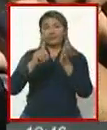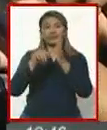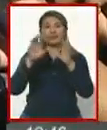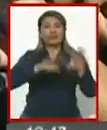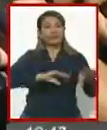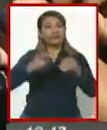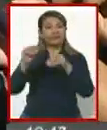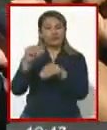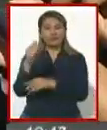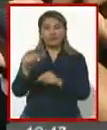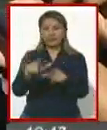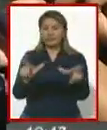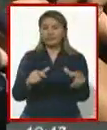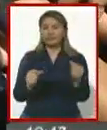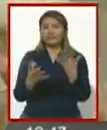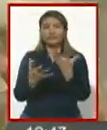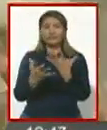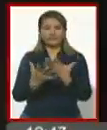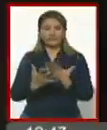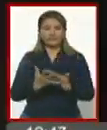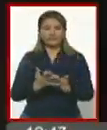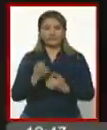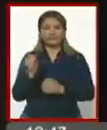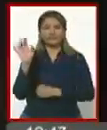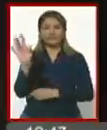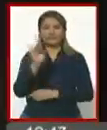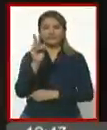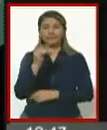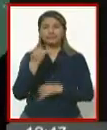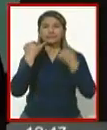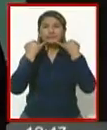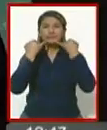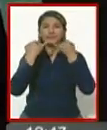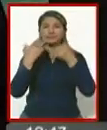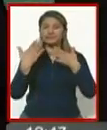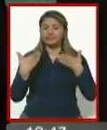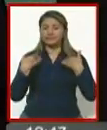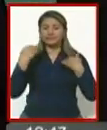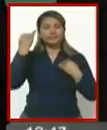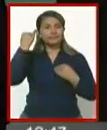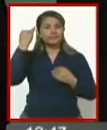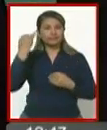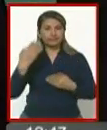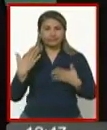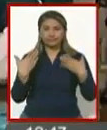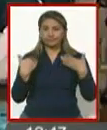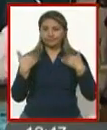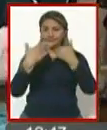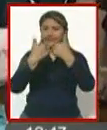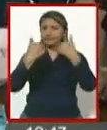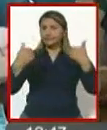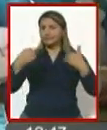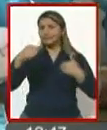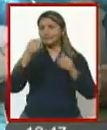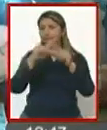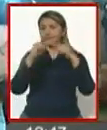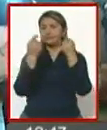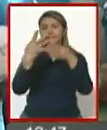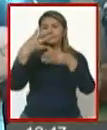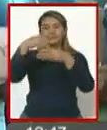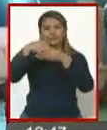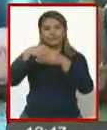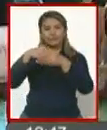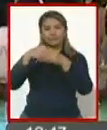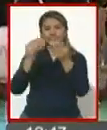trasladados a otro recinto carcelario del país. Con esa información que manejamos, estamos aislando a otros internos